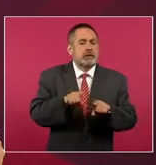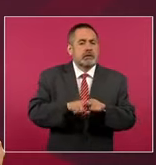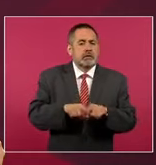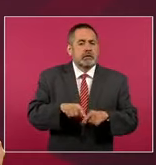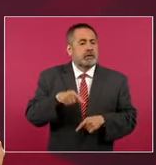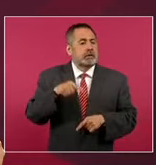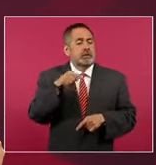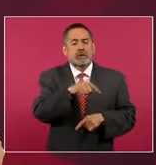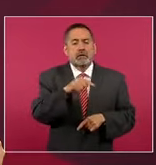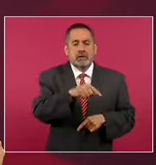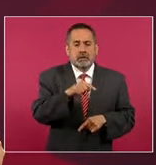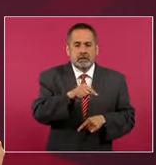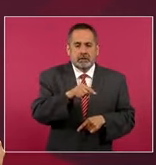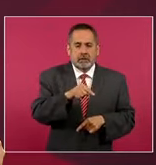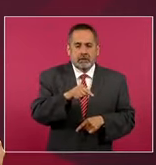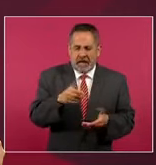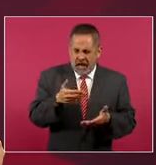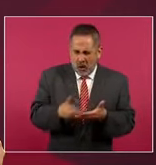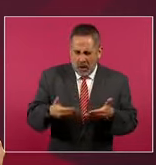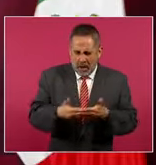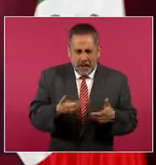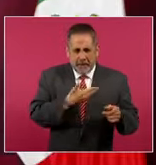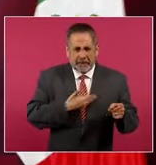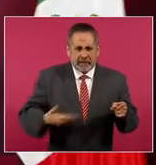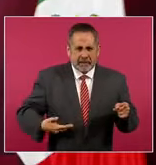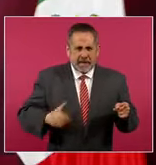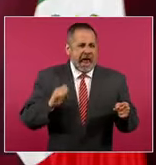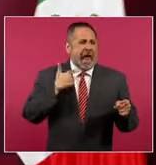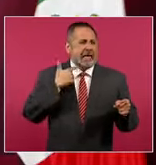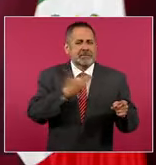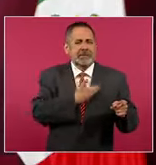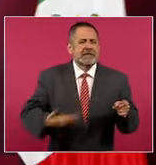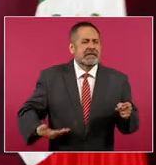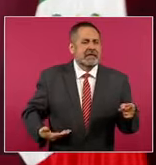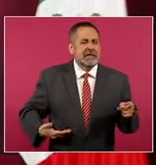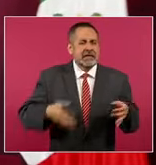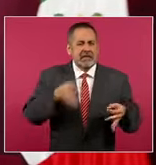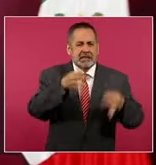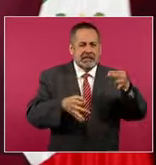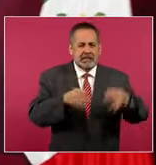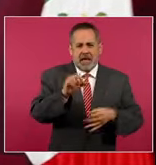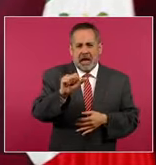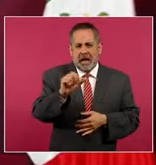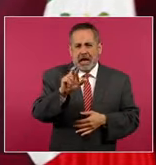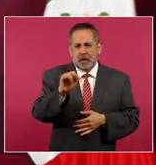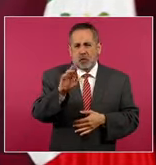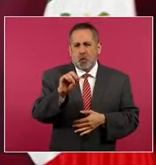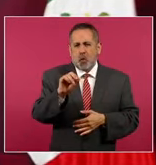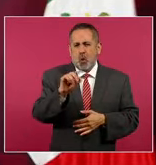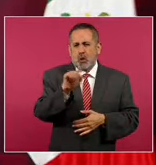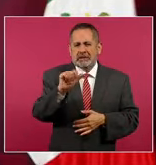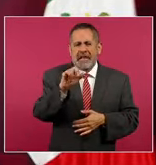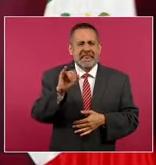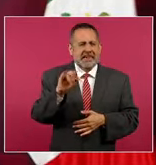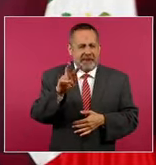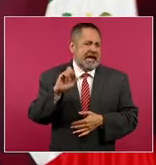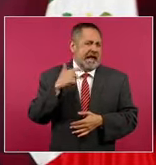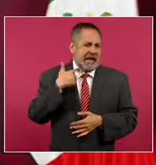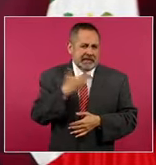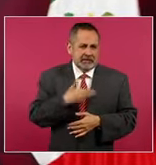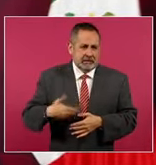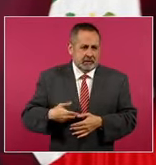declaró el actual presidente de la Corte, bueno, el que estaba de presidente de la Corte, Arturo Saldívar, de